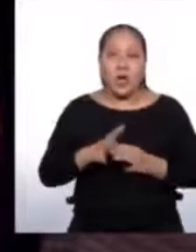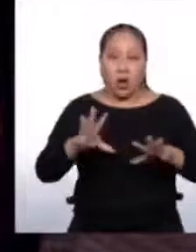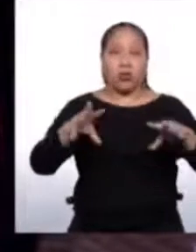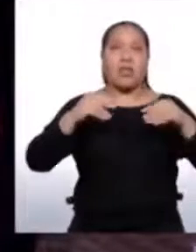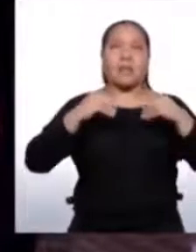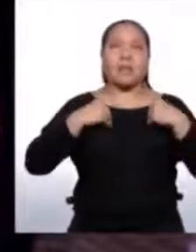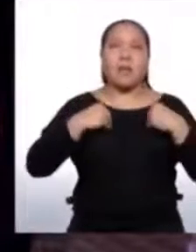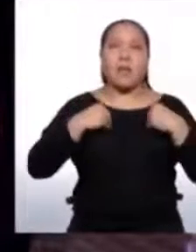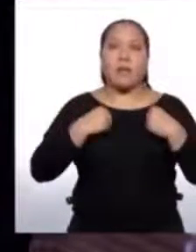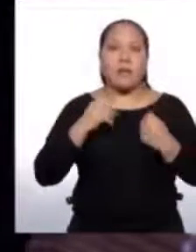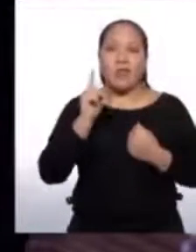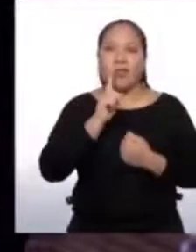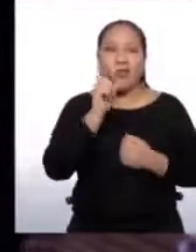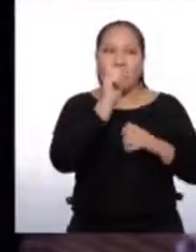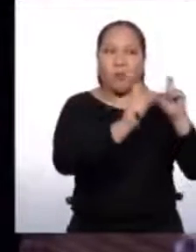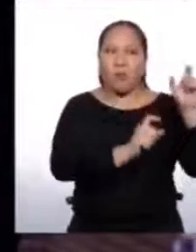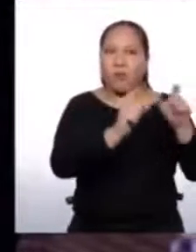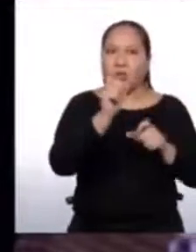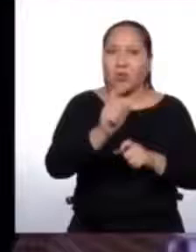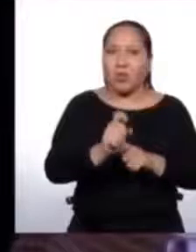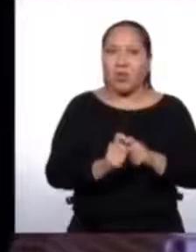reconocimiento. No son personajes